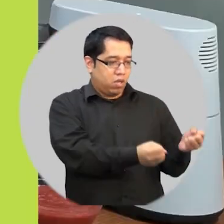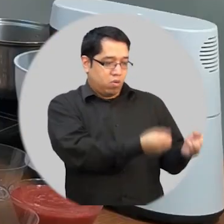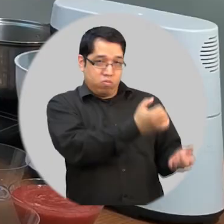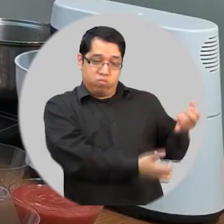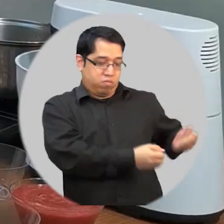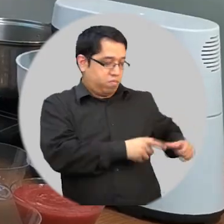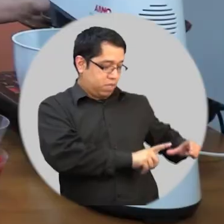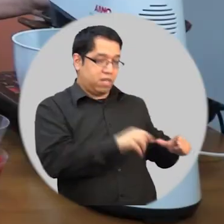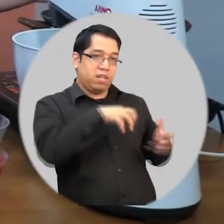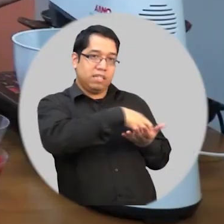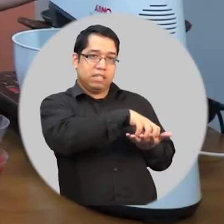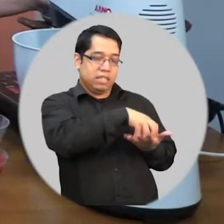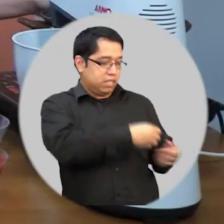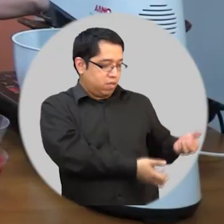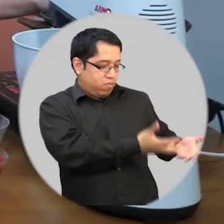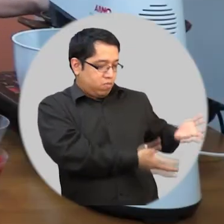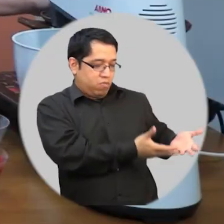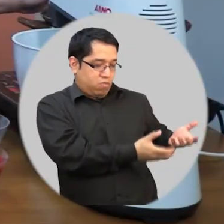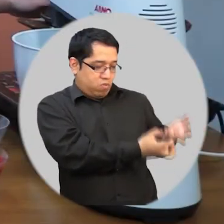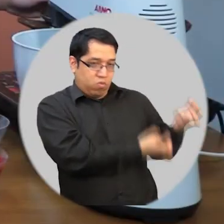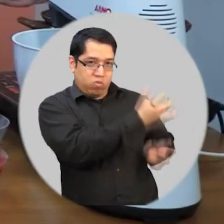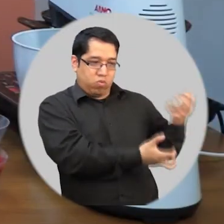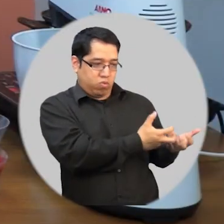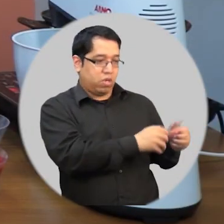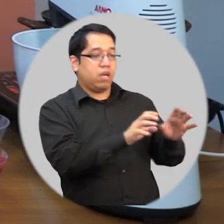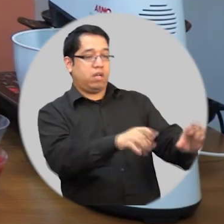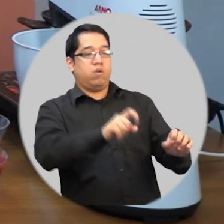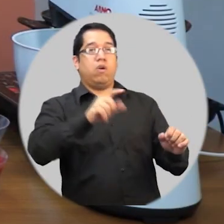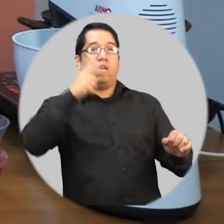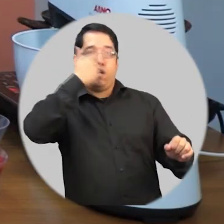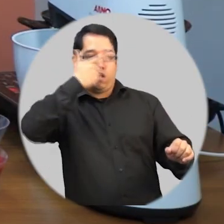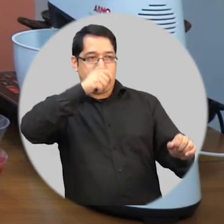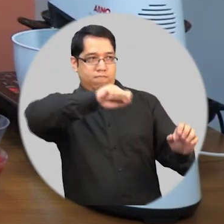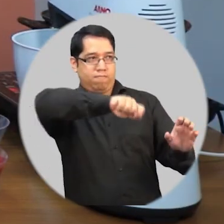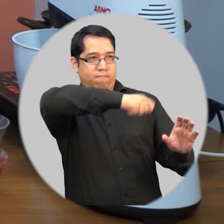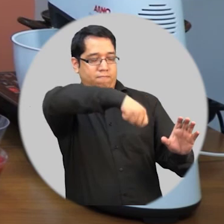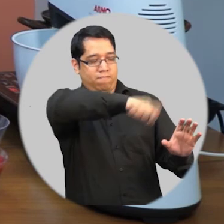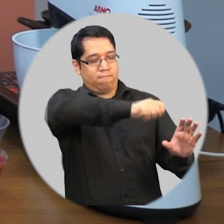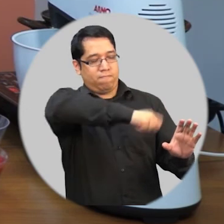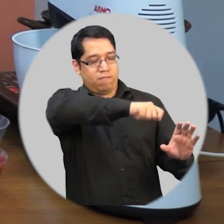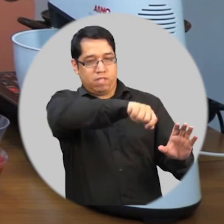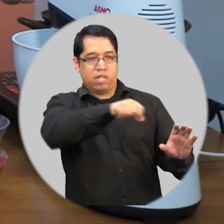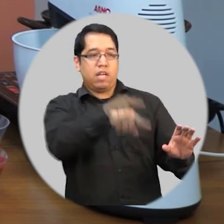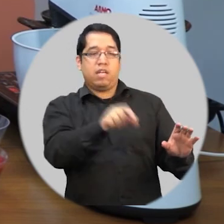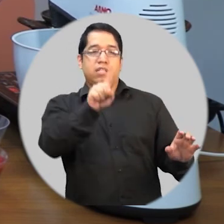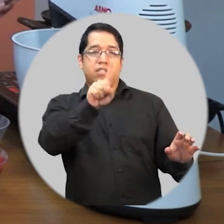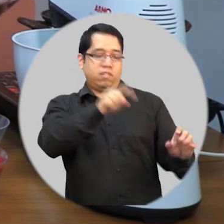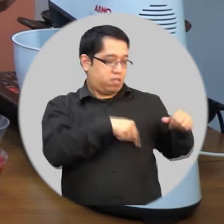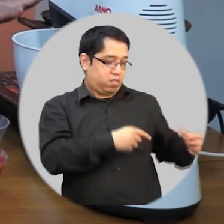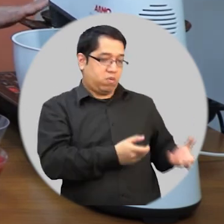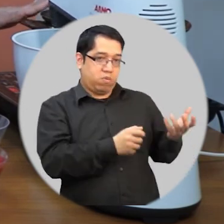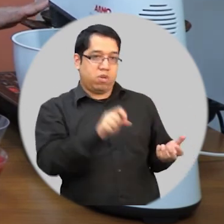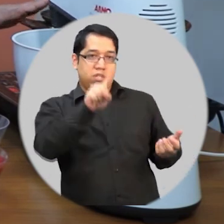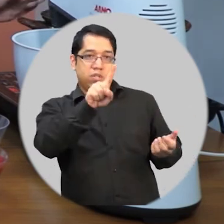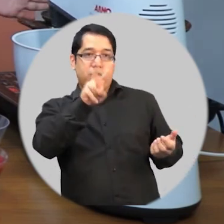Una vez que se va cocinando nuestro almíbar, yo voy a estar batiendo ya la clara de huevos. Una vez que esté a